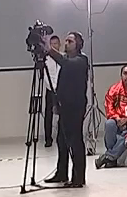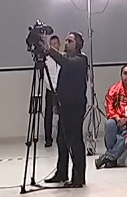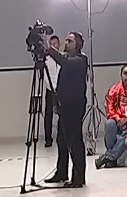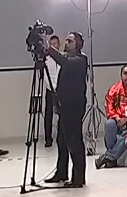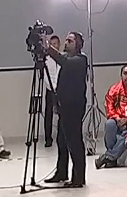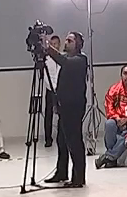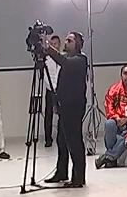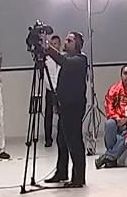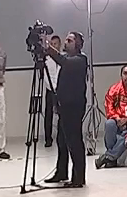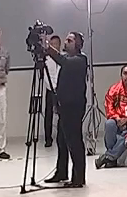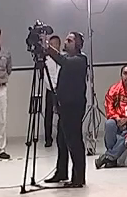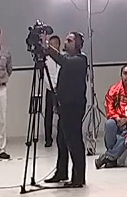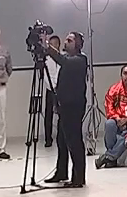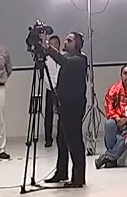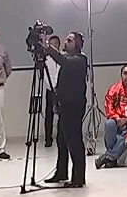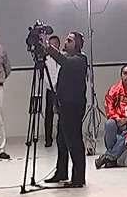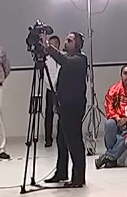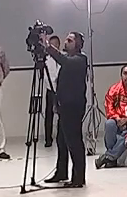14,500 pesos la tonelada.